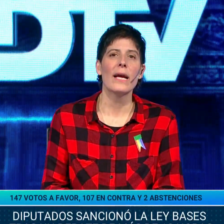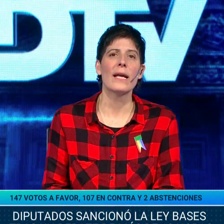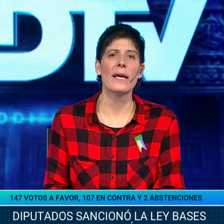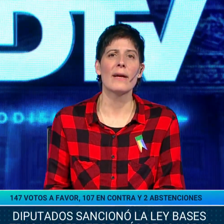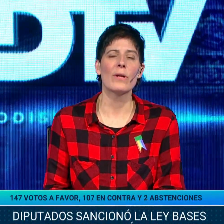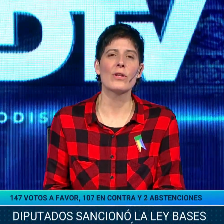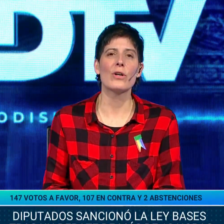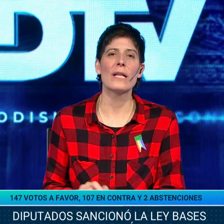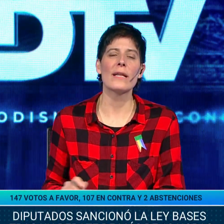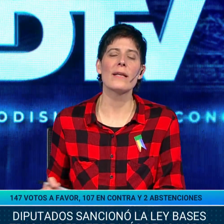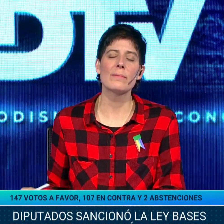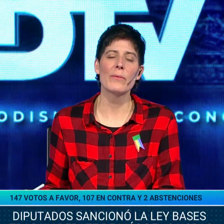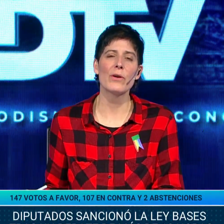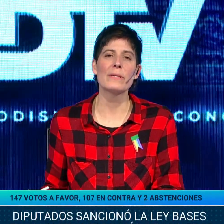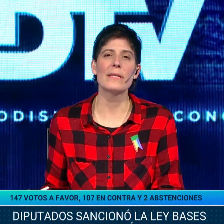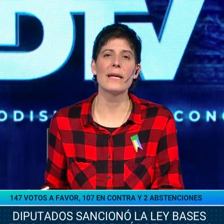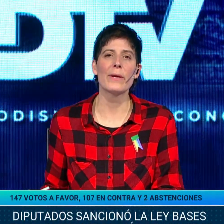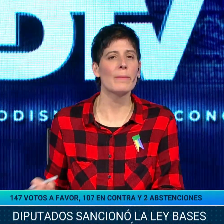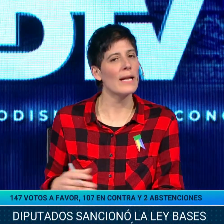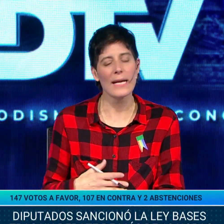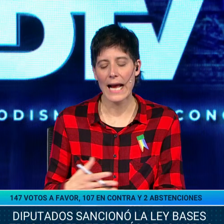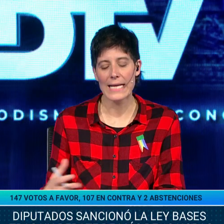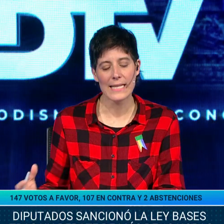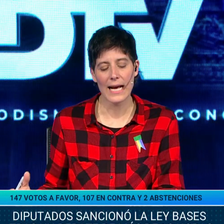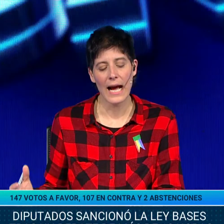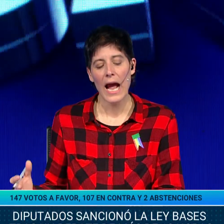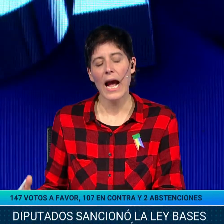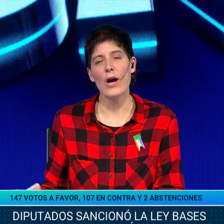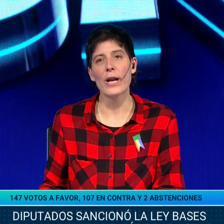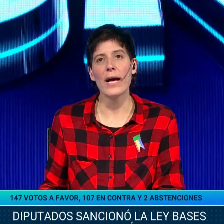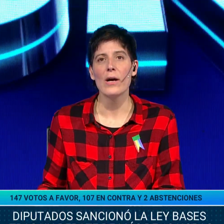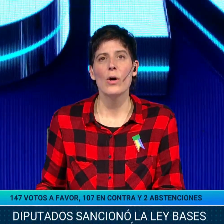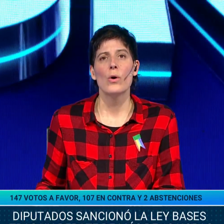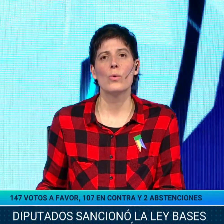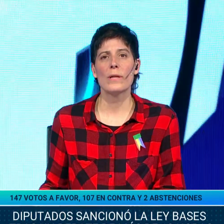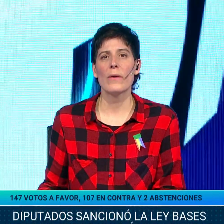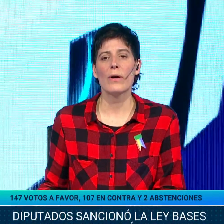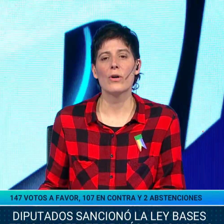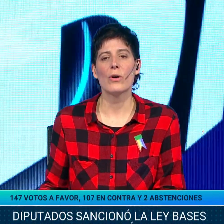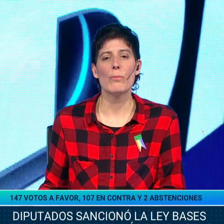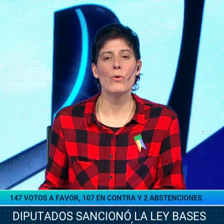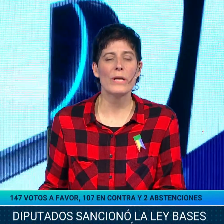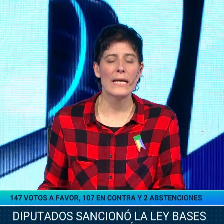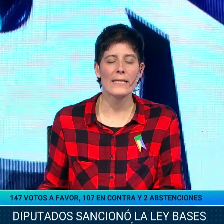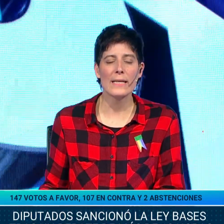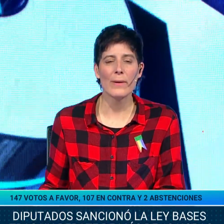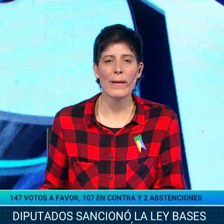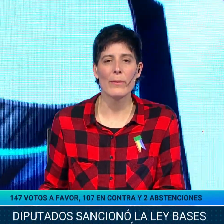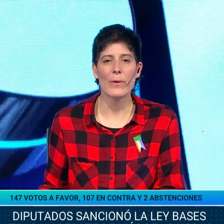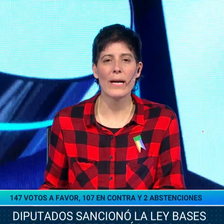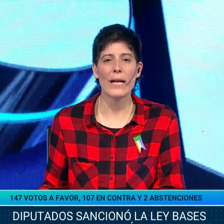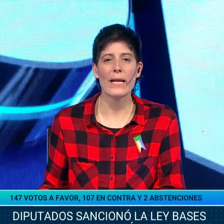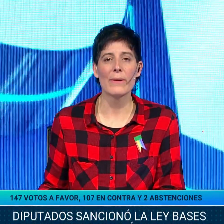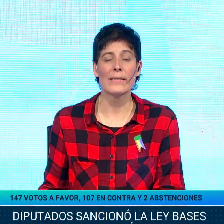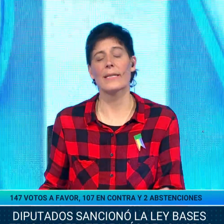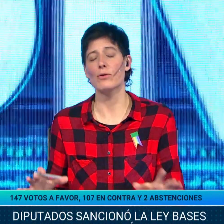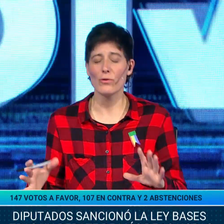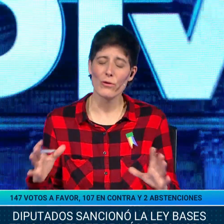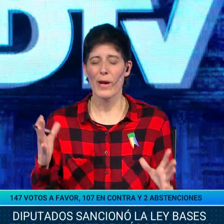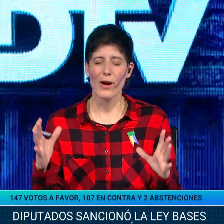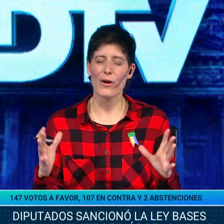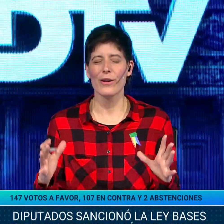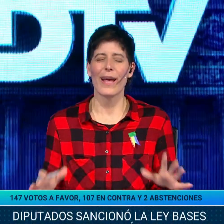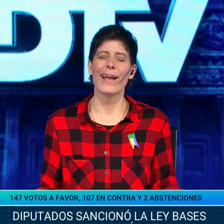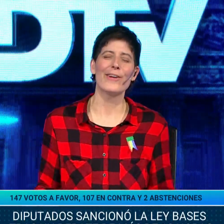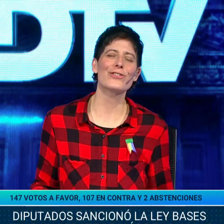diciembre, cuando el 10 de diciembre vino el presidente Javier Milei, hasta ahora. Un trabajo muy incansable para aprobar la ley base. Estamos